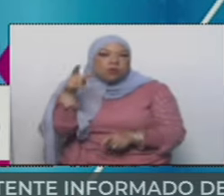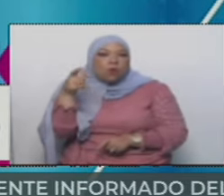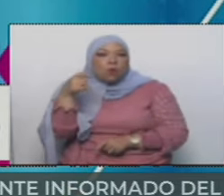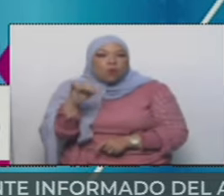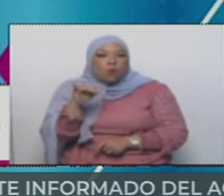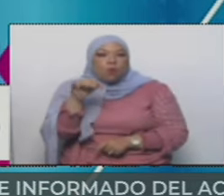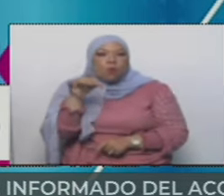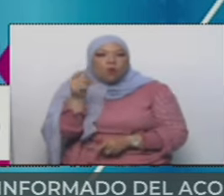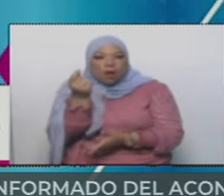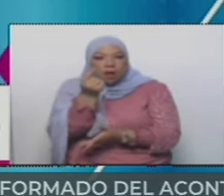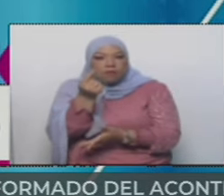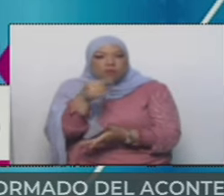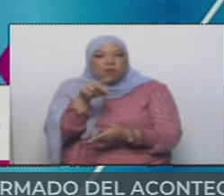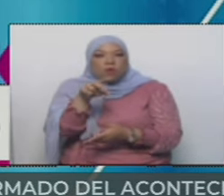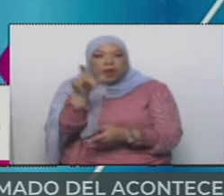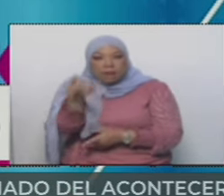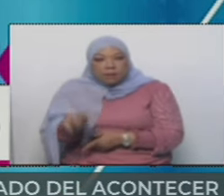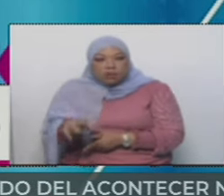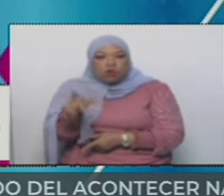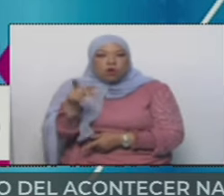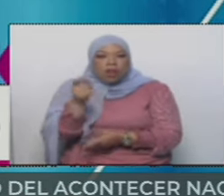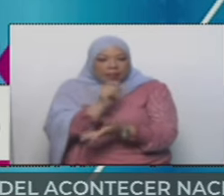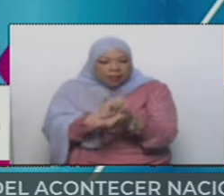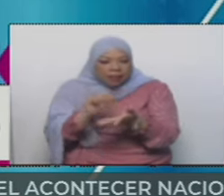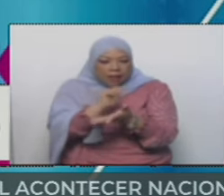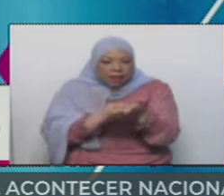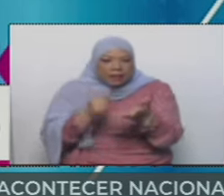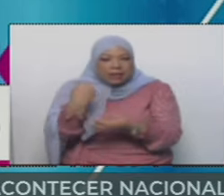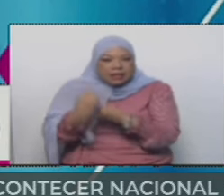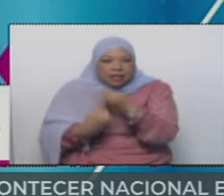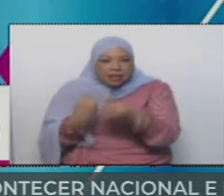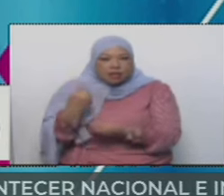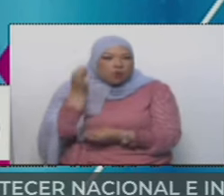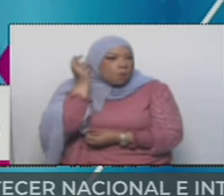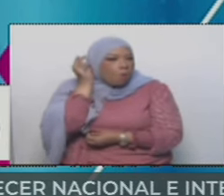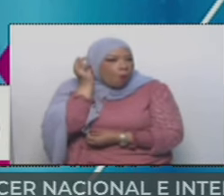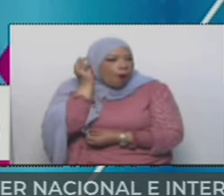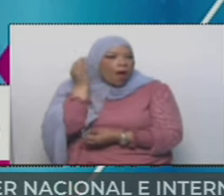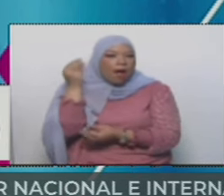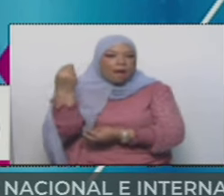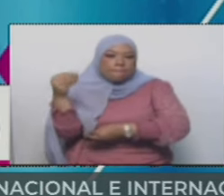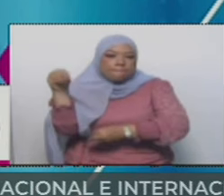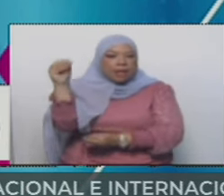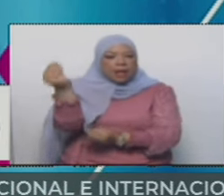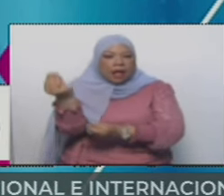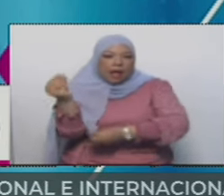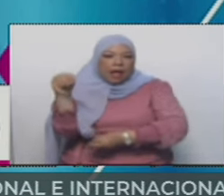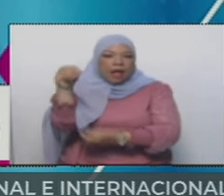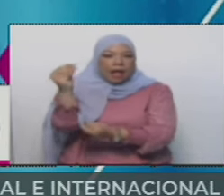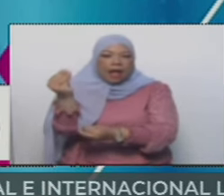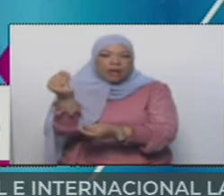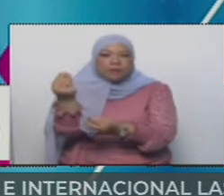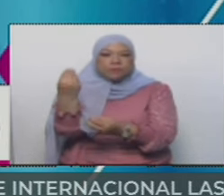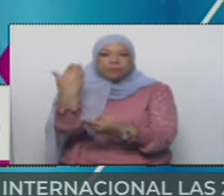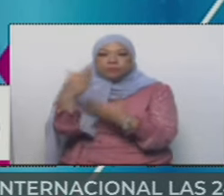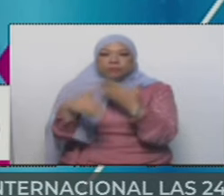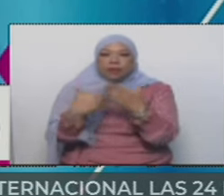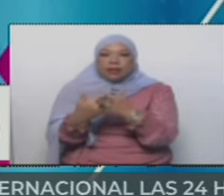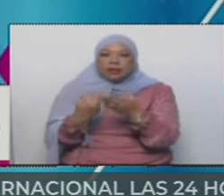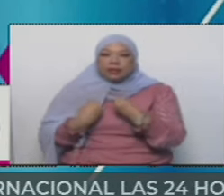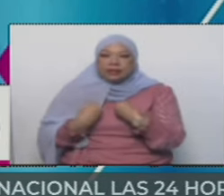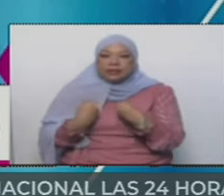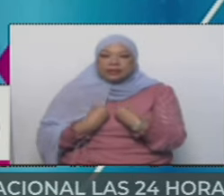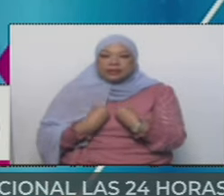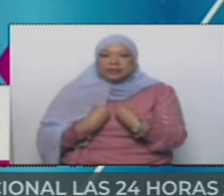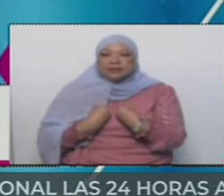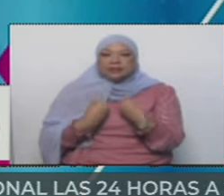con la que Quino creó este personaje, que transitó parte de la década de